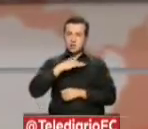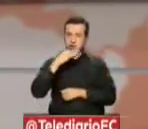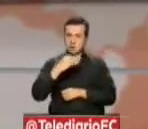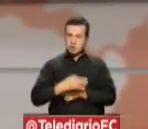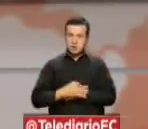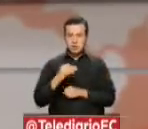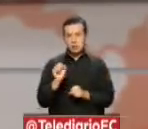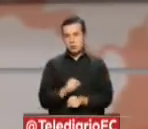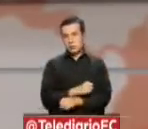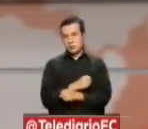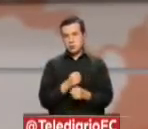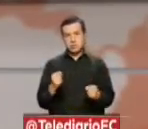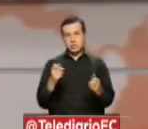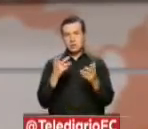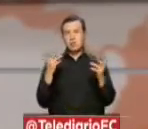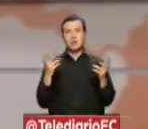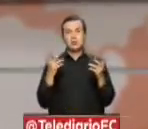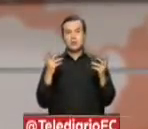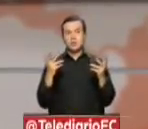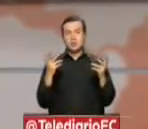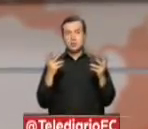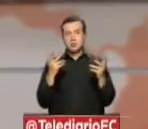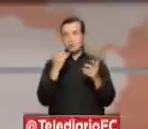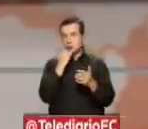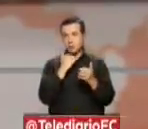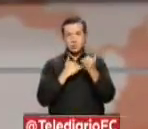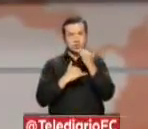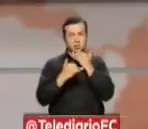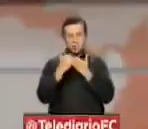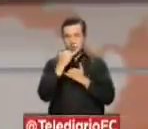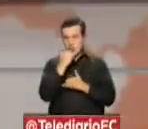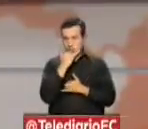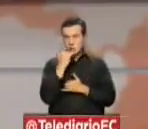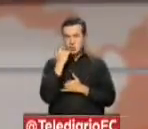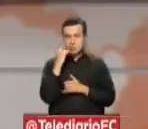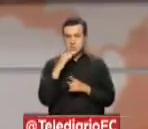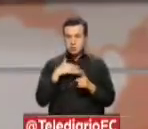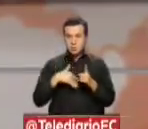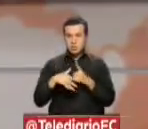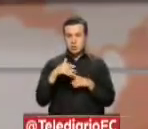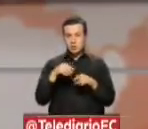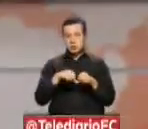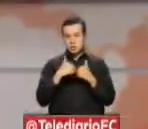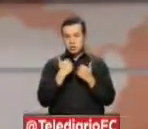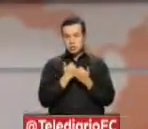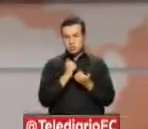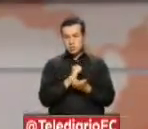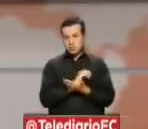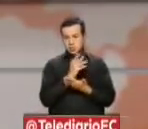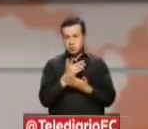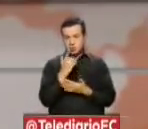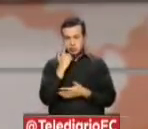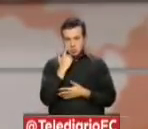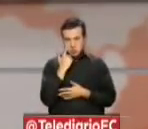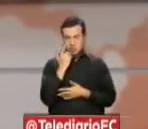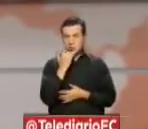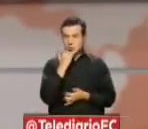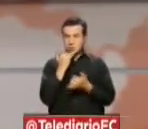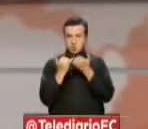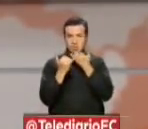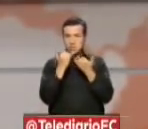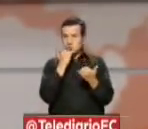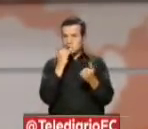se puede, por ejemplo, utilizar de manera inadecuada las instalaciones de la Asamblea, tratar de manera inadecuada